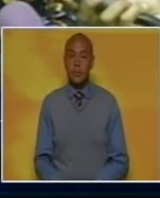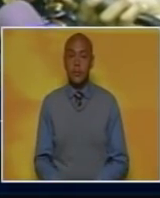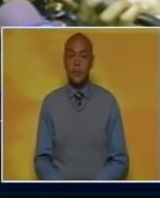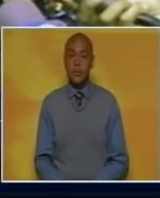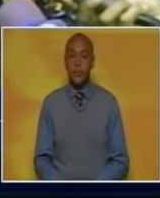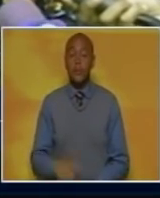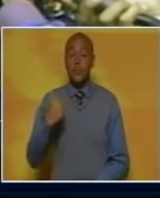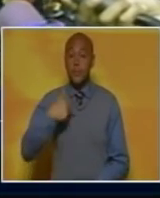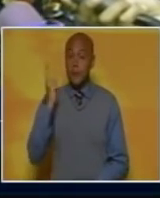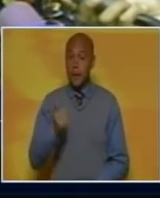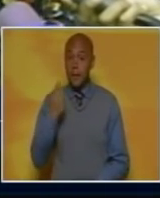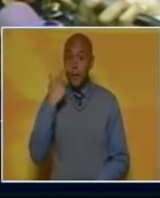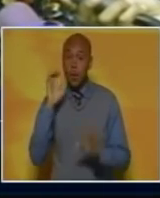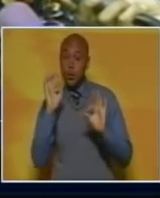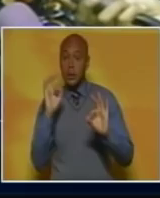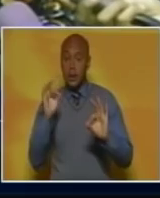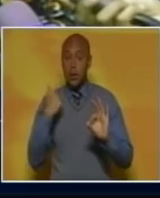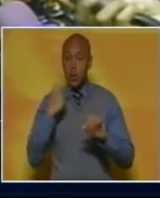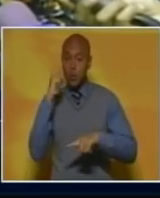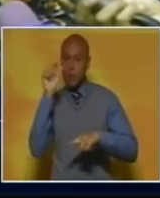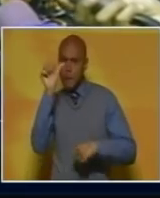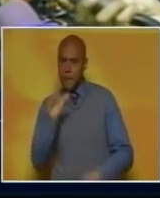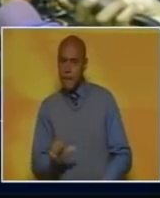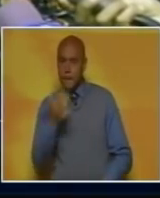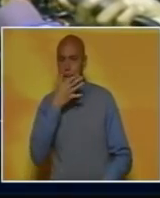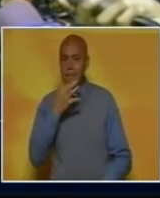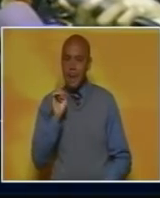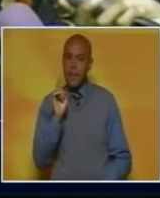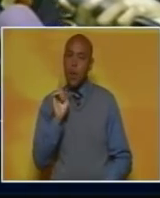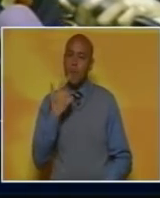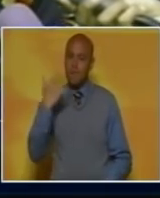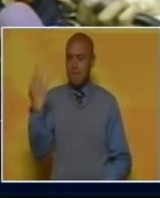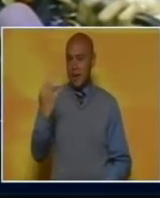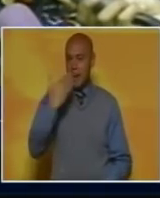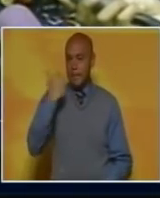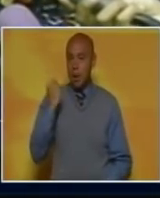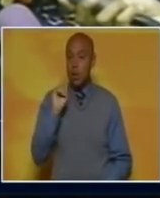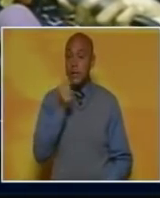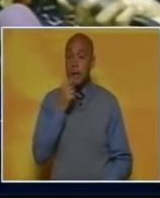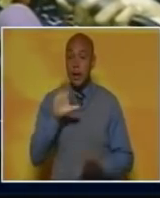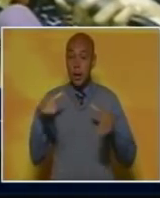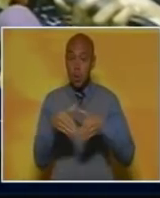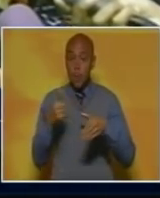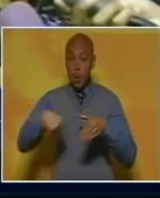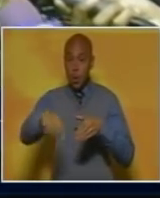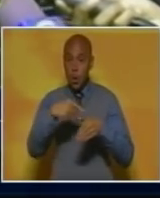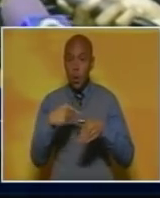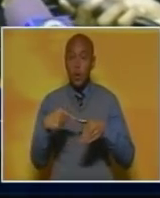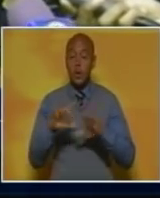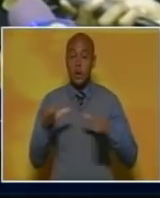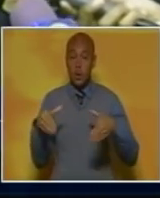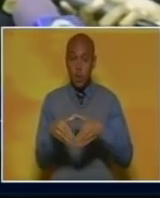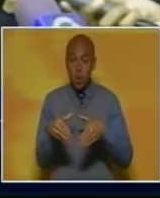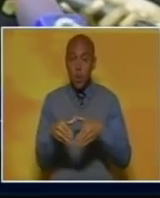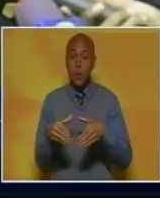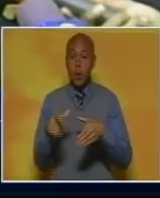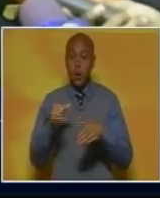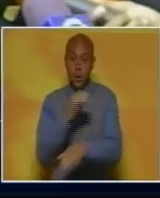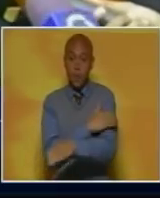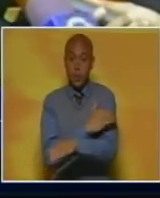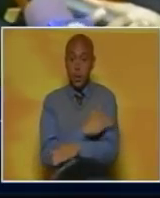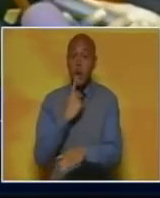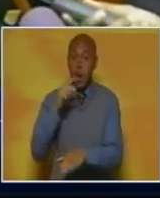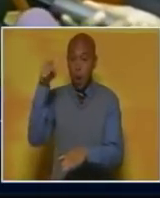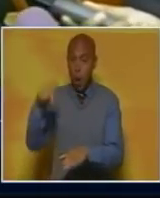Queremos rescatar que nos ha parecido también, digamos que sensato, el hecho de que la postura de la bancada de la derecha el día de